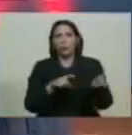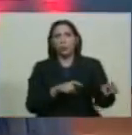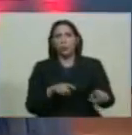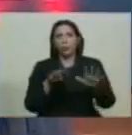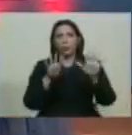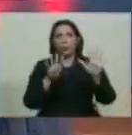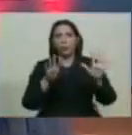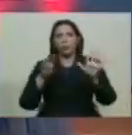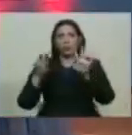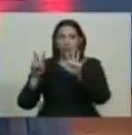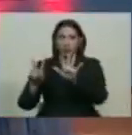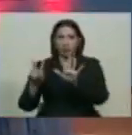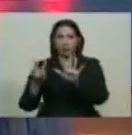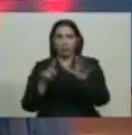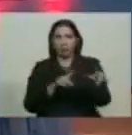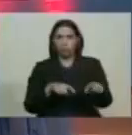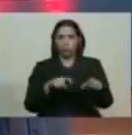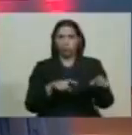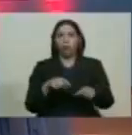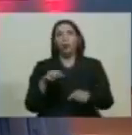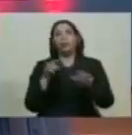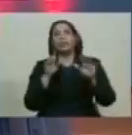112 en el área industrial,